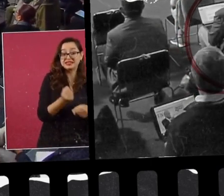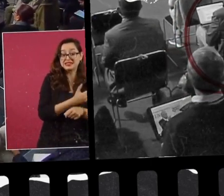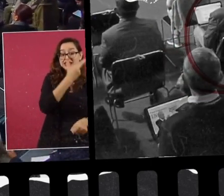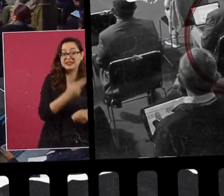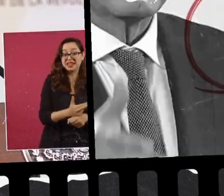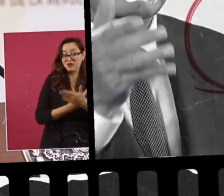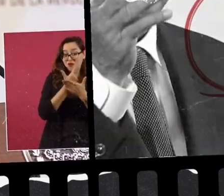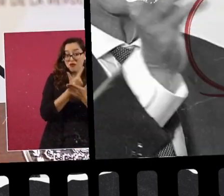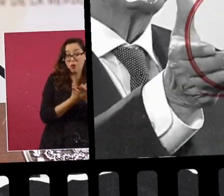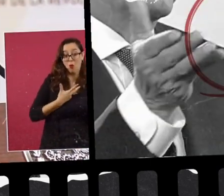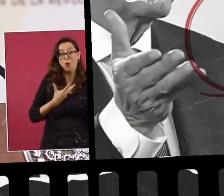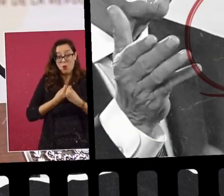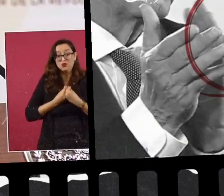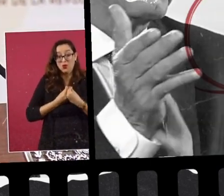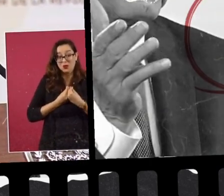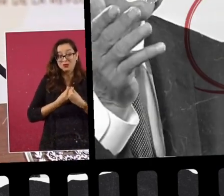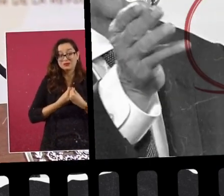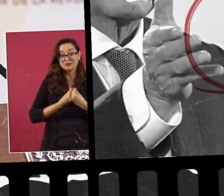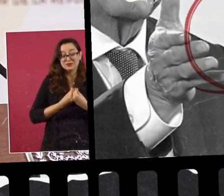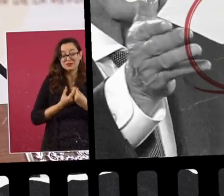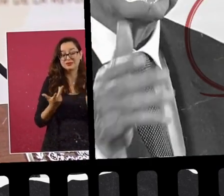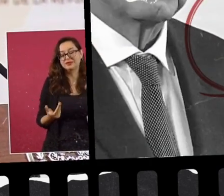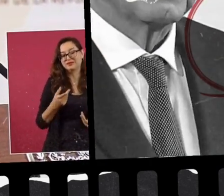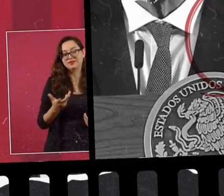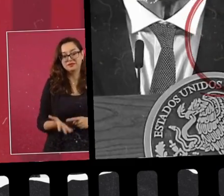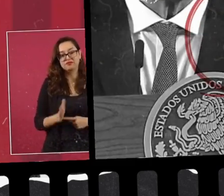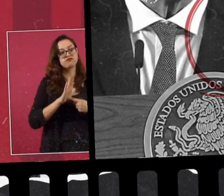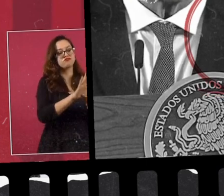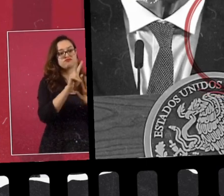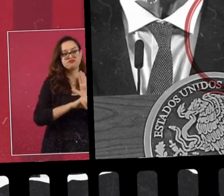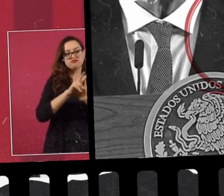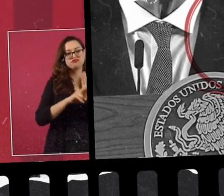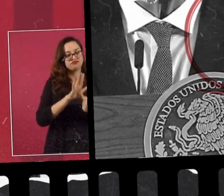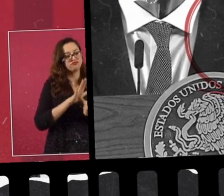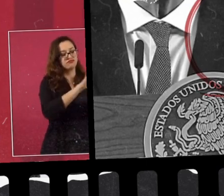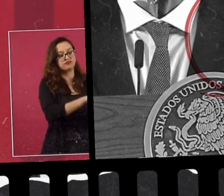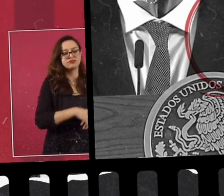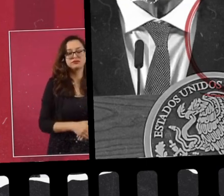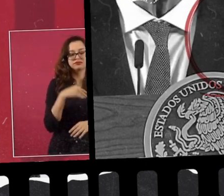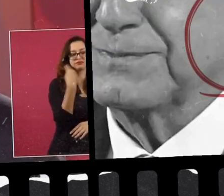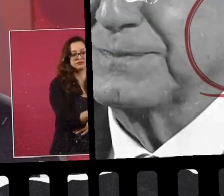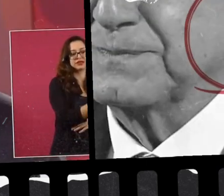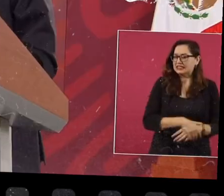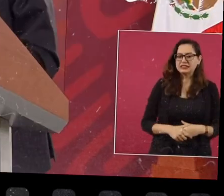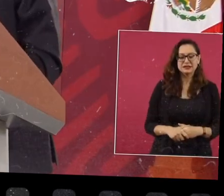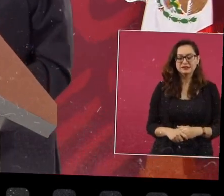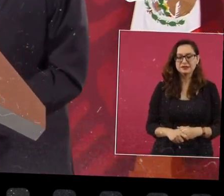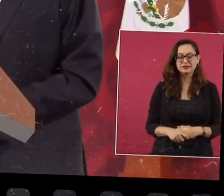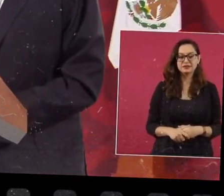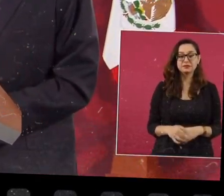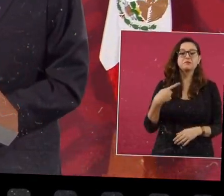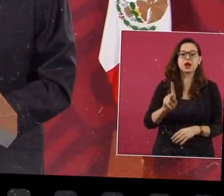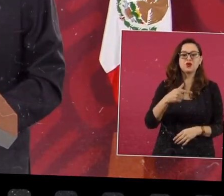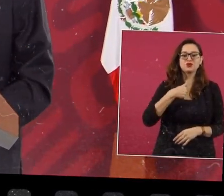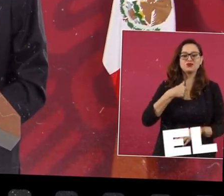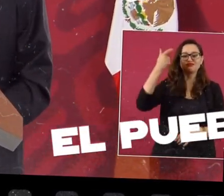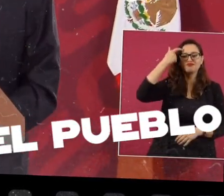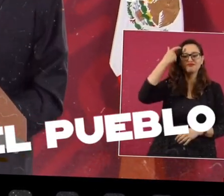Vegas. Y le llevó el video a Salinas y a Diego. Tenía mi conciencia